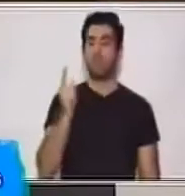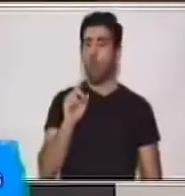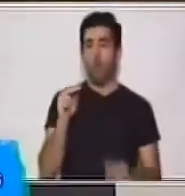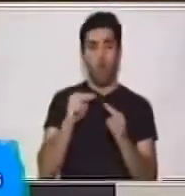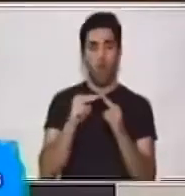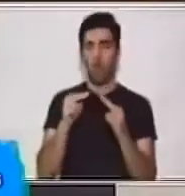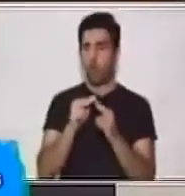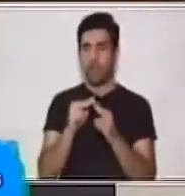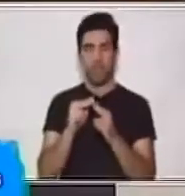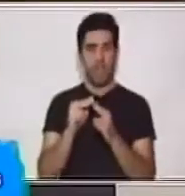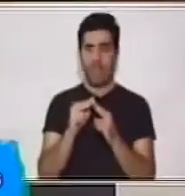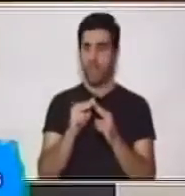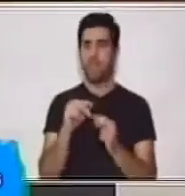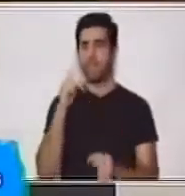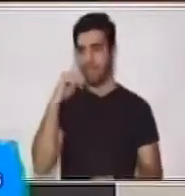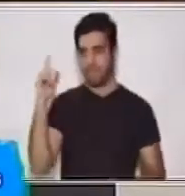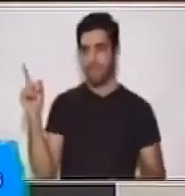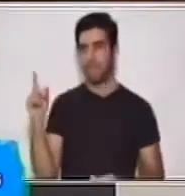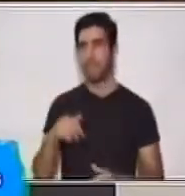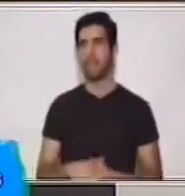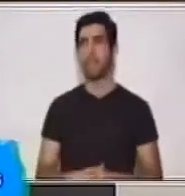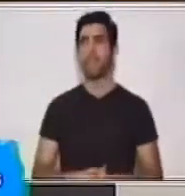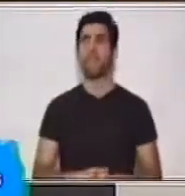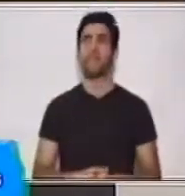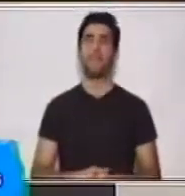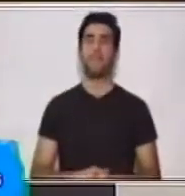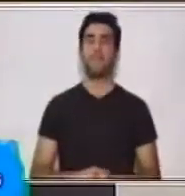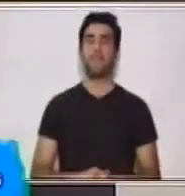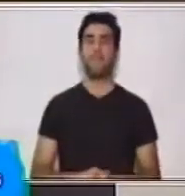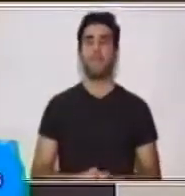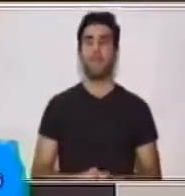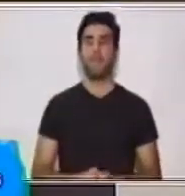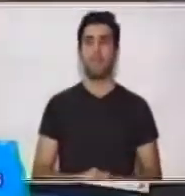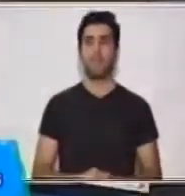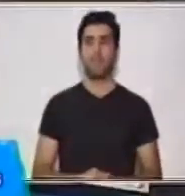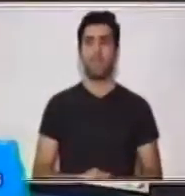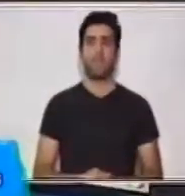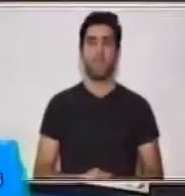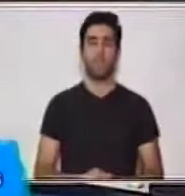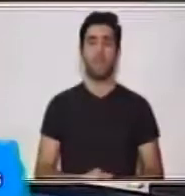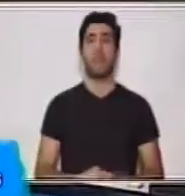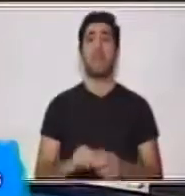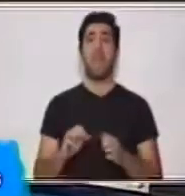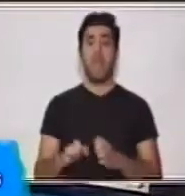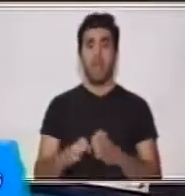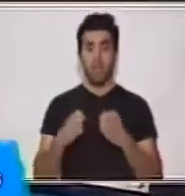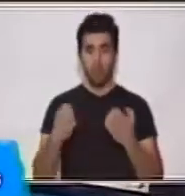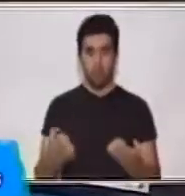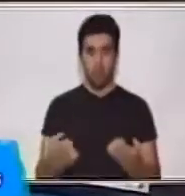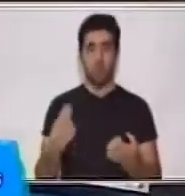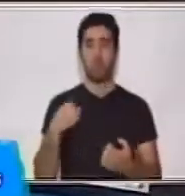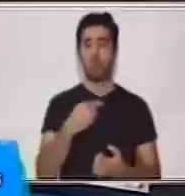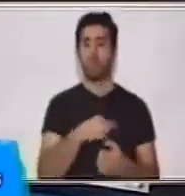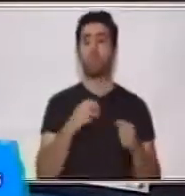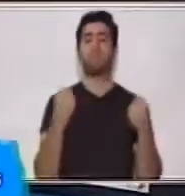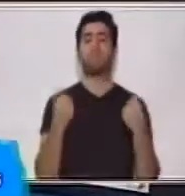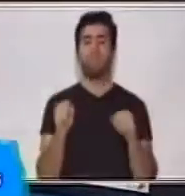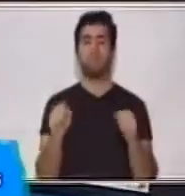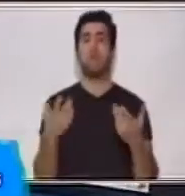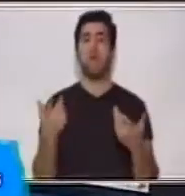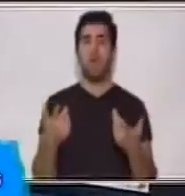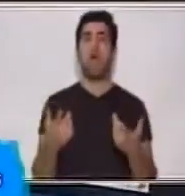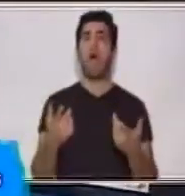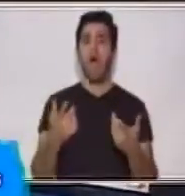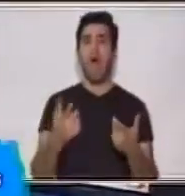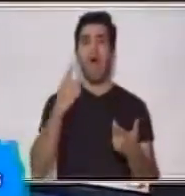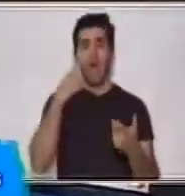dividido el valor de la hipotenusa. Hipotenusa no conozco el valor. Entonces, ¿qué es lo que hacemos? Hacemos un arreglo